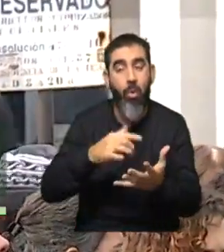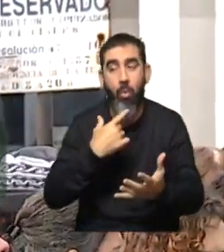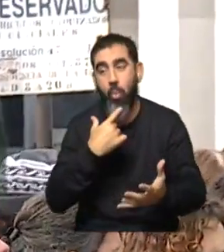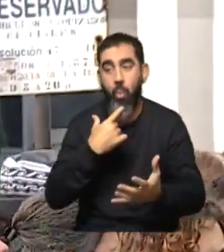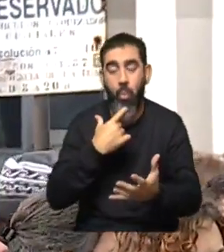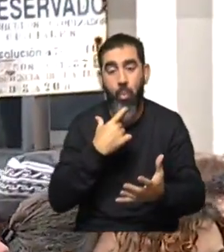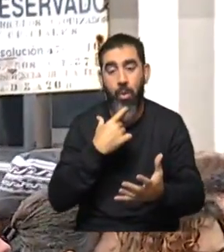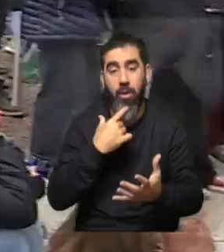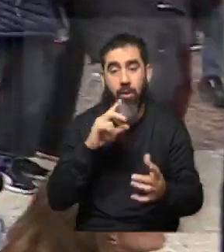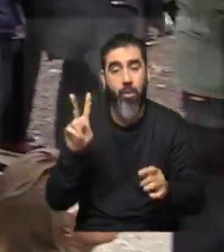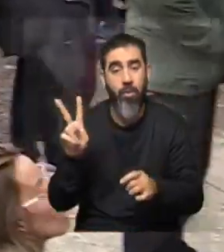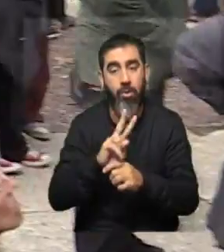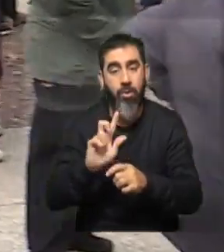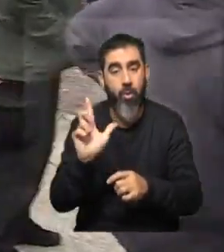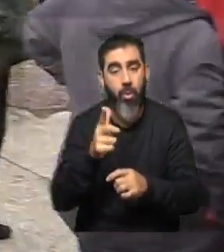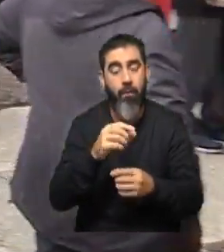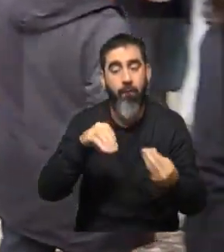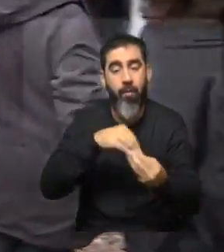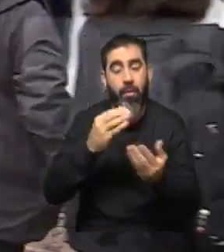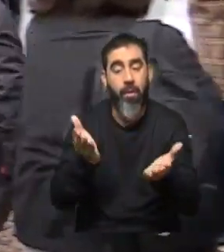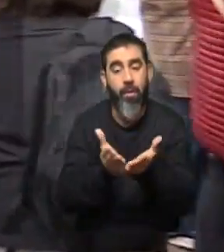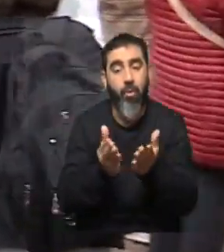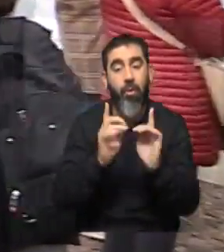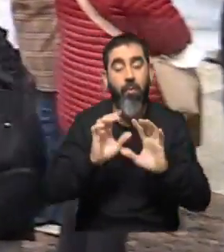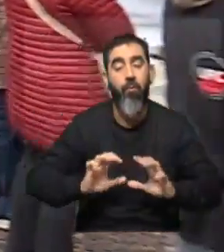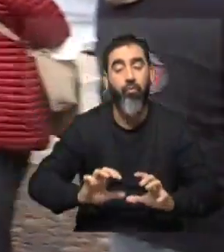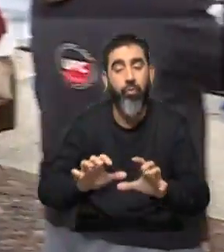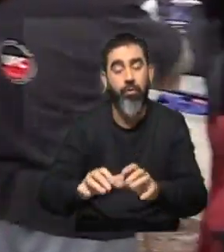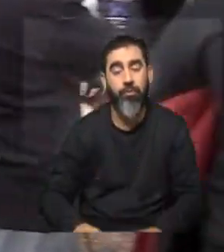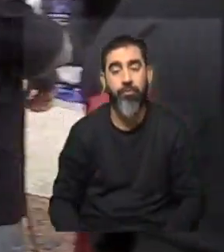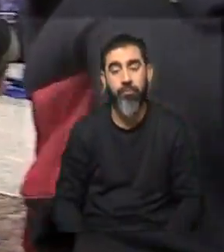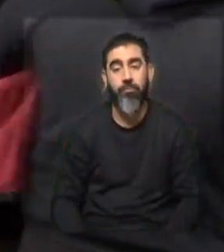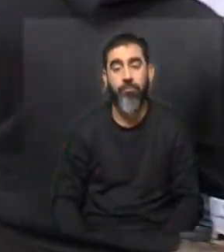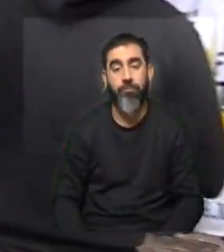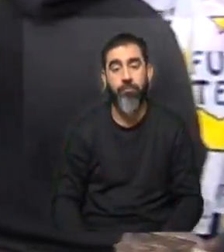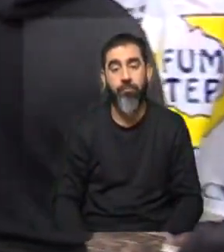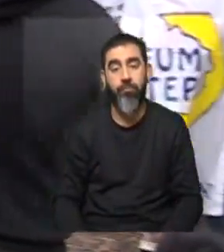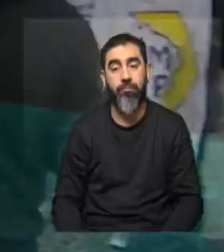incertidumbre e inseguridad para familias estudiantes y personas trabajadoras